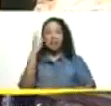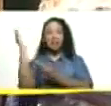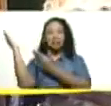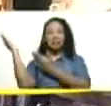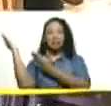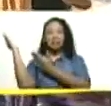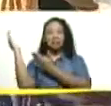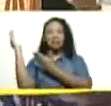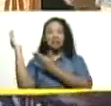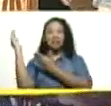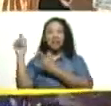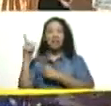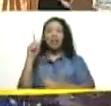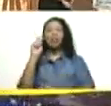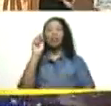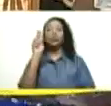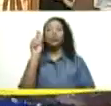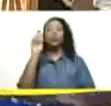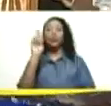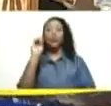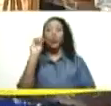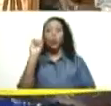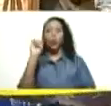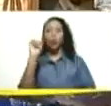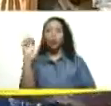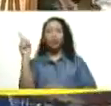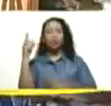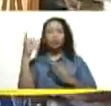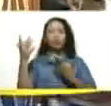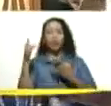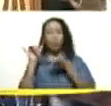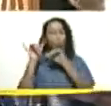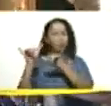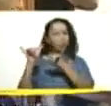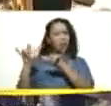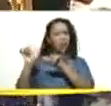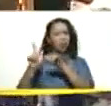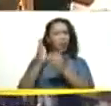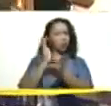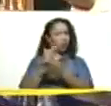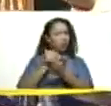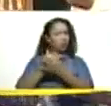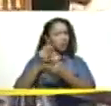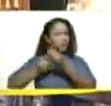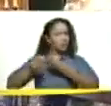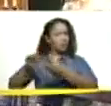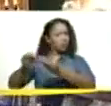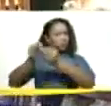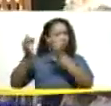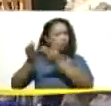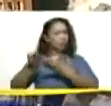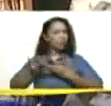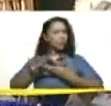turrón con ajonjolí, pero no es el mismo del de la torta que me hiciste.